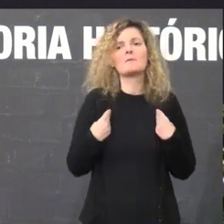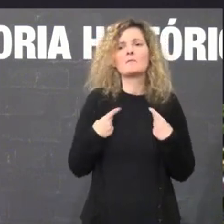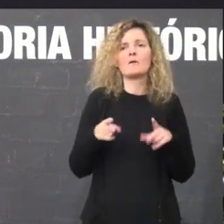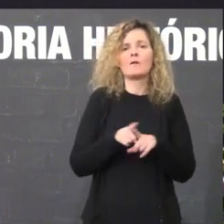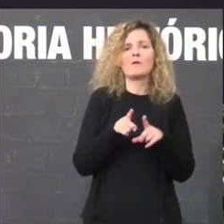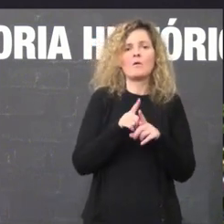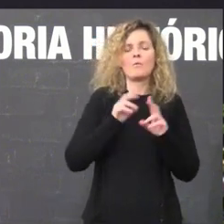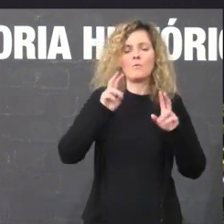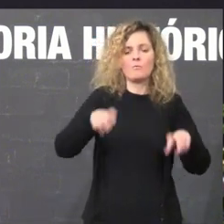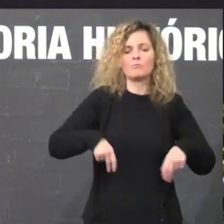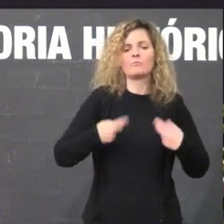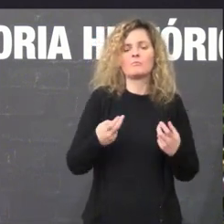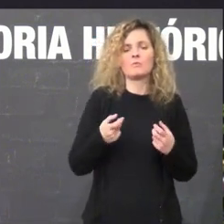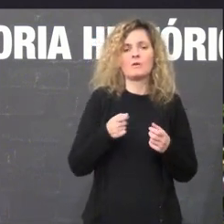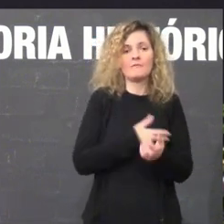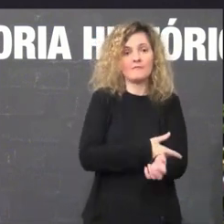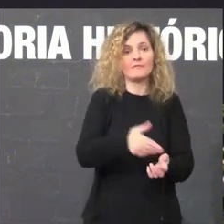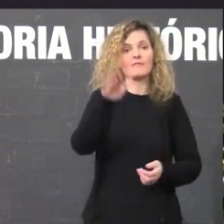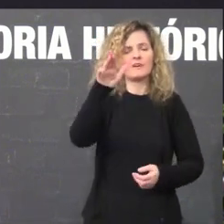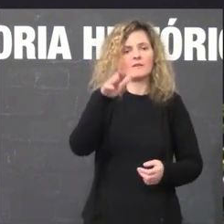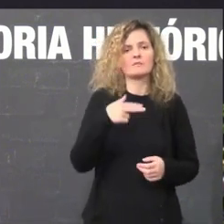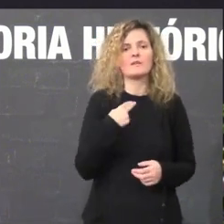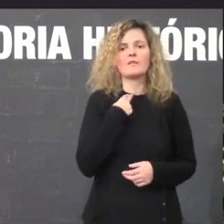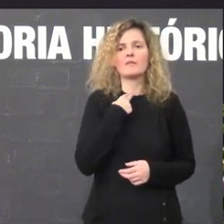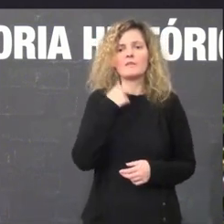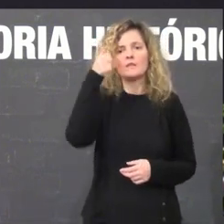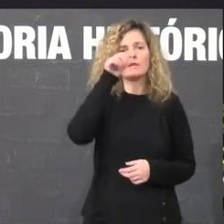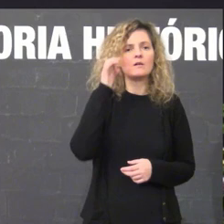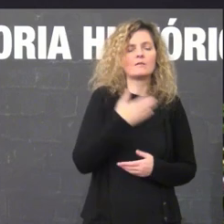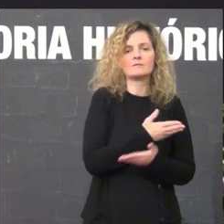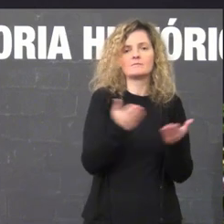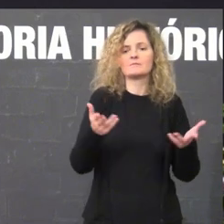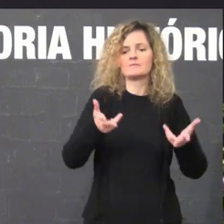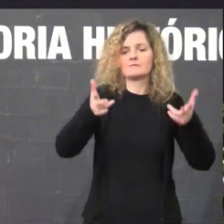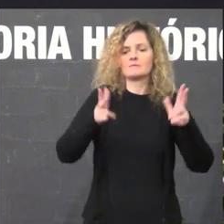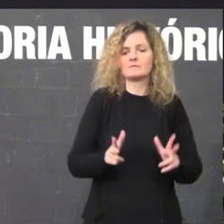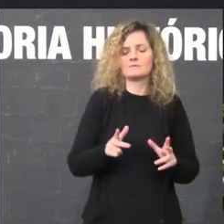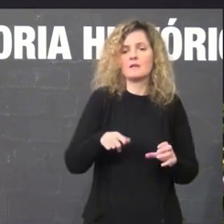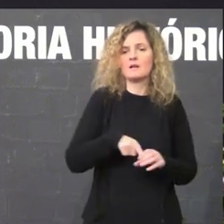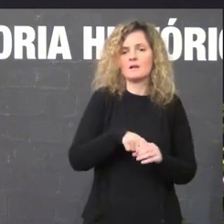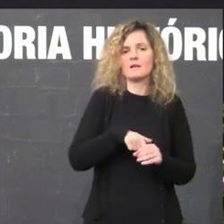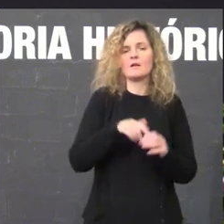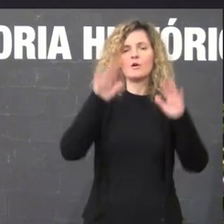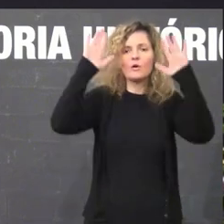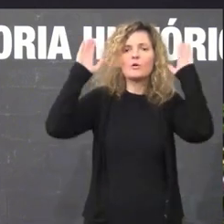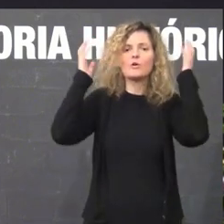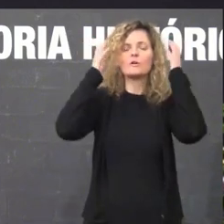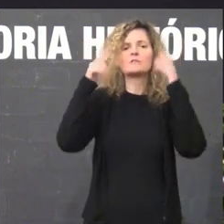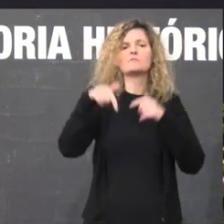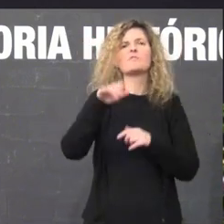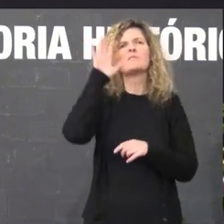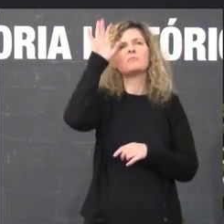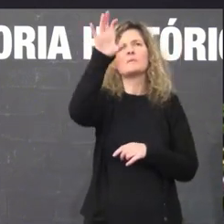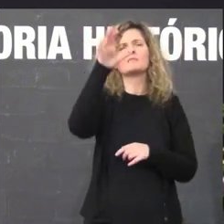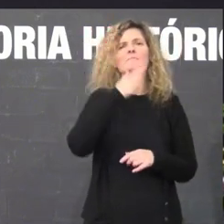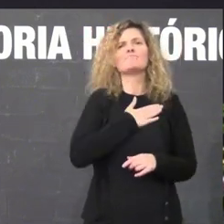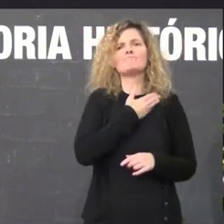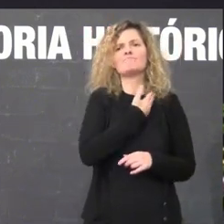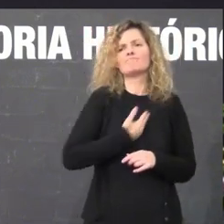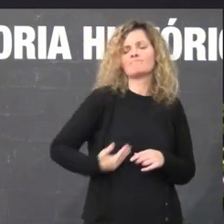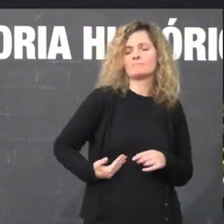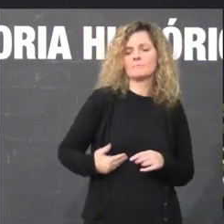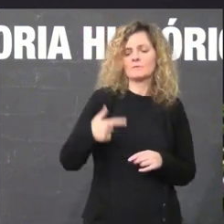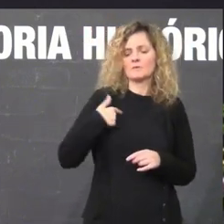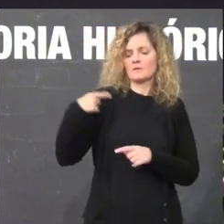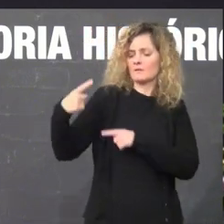una resurrección de franquismo diputado se diputada sentan senos escanos del Congreso crendo que este país y expertence porque